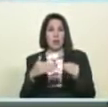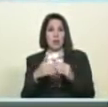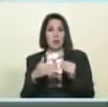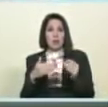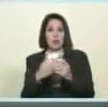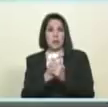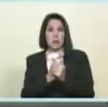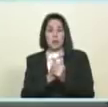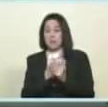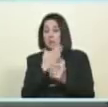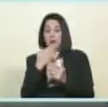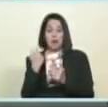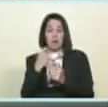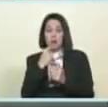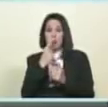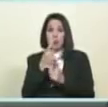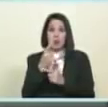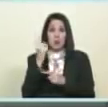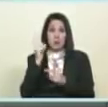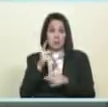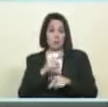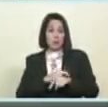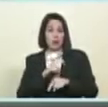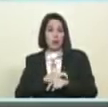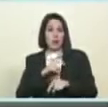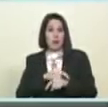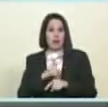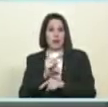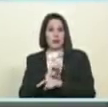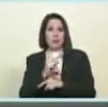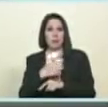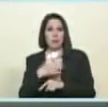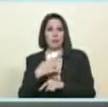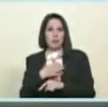Mejor no digo lo que se me ocurre decir porque estamos en horario infantil.